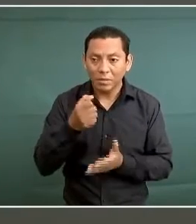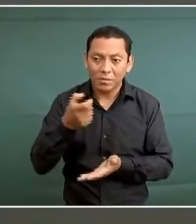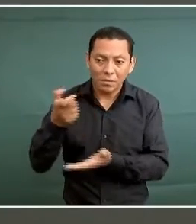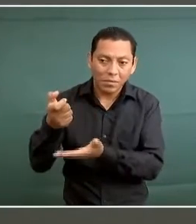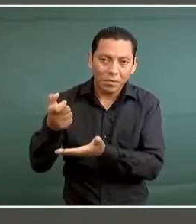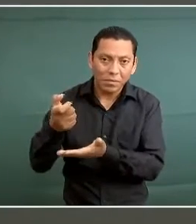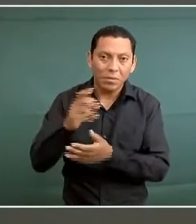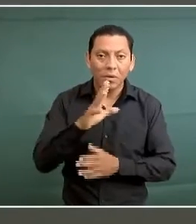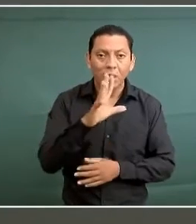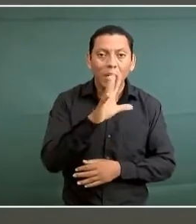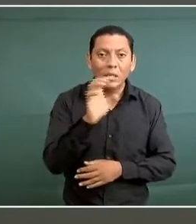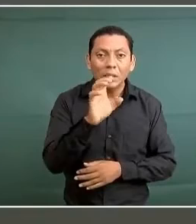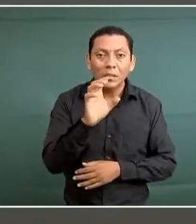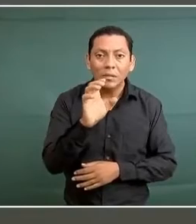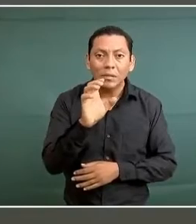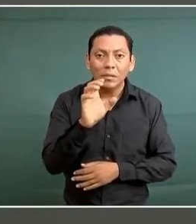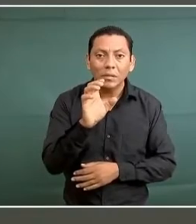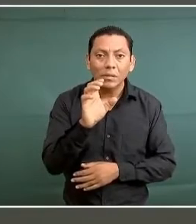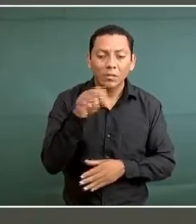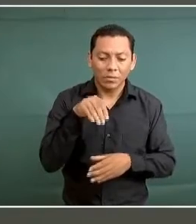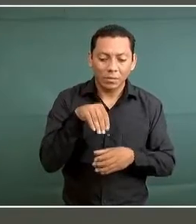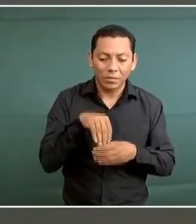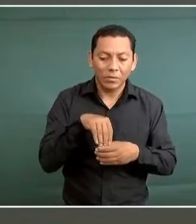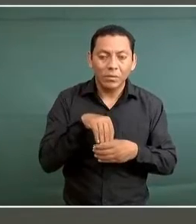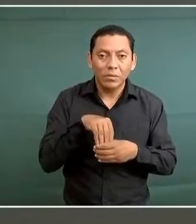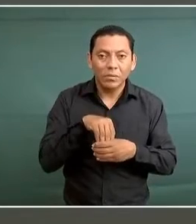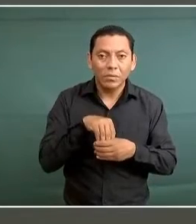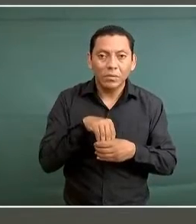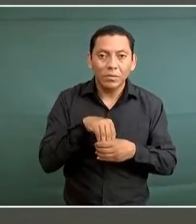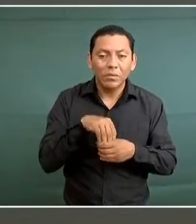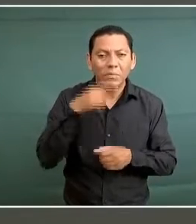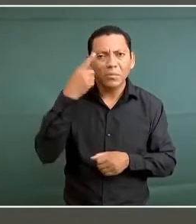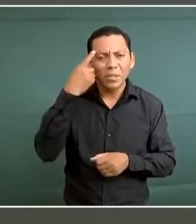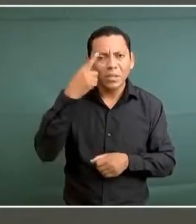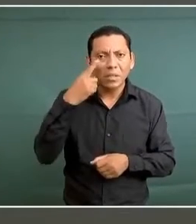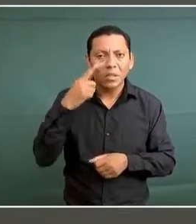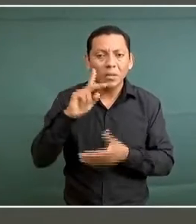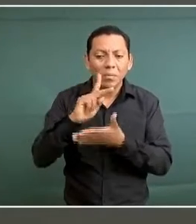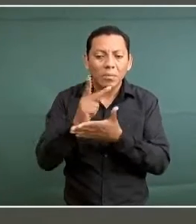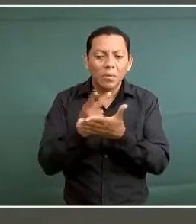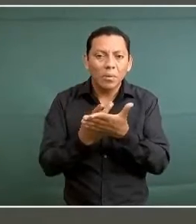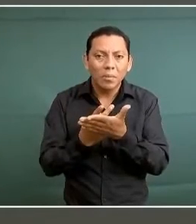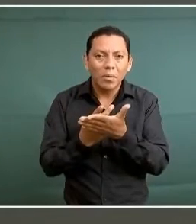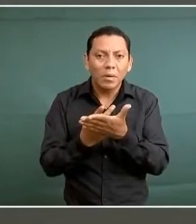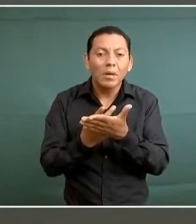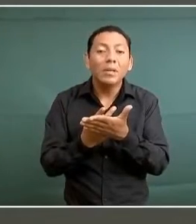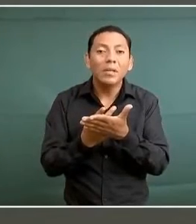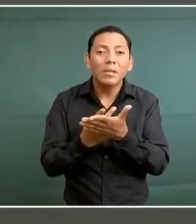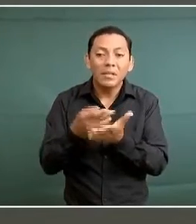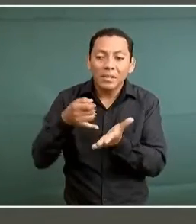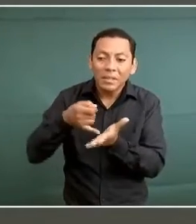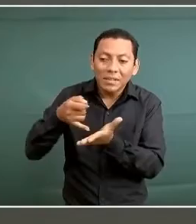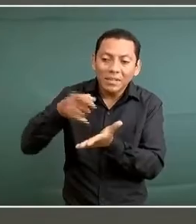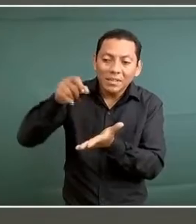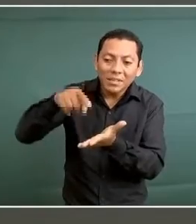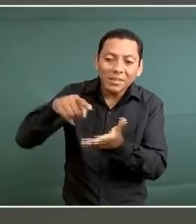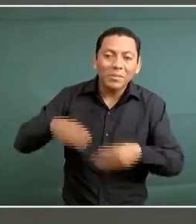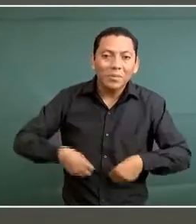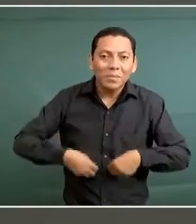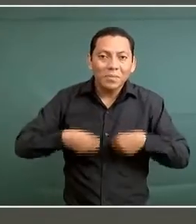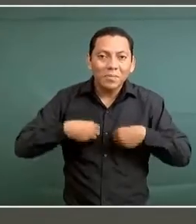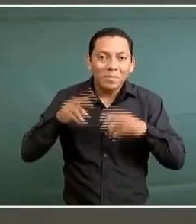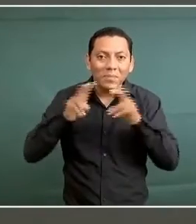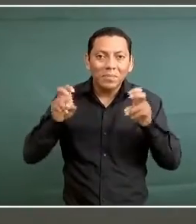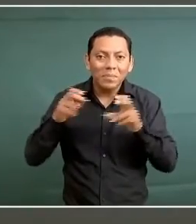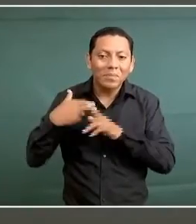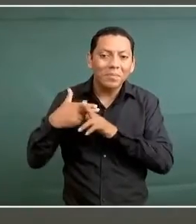de ahorro para que el programa Sembrando Vida se mantenga hasta el